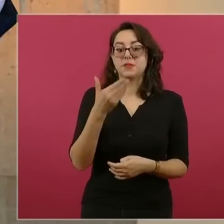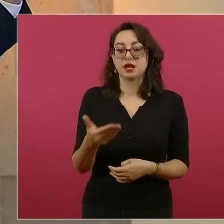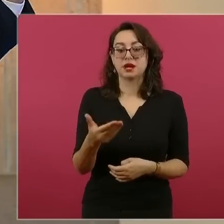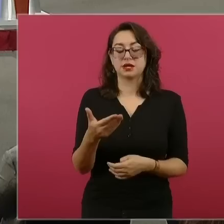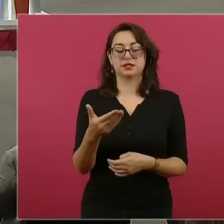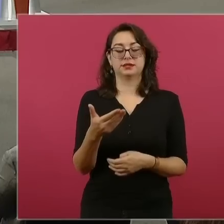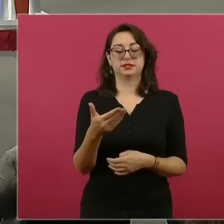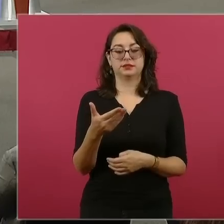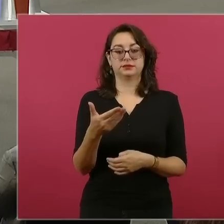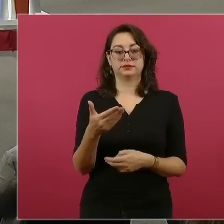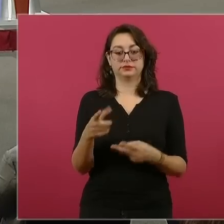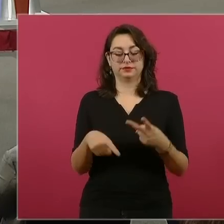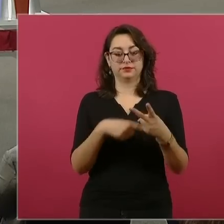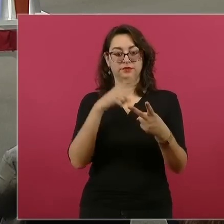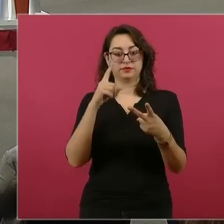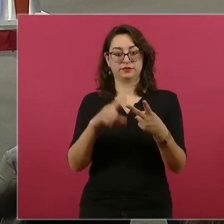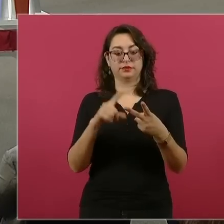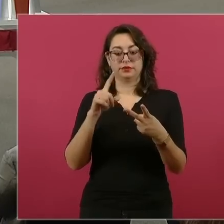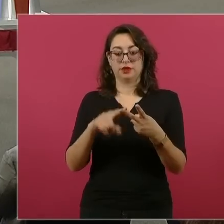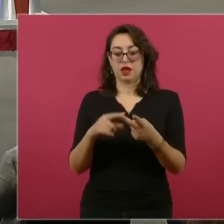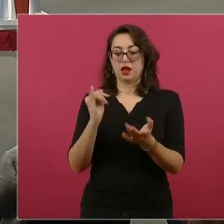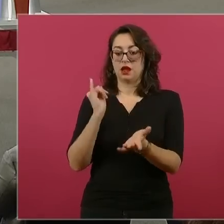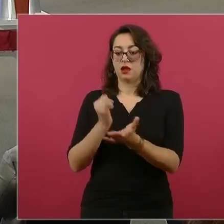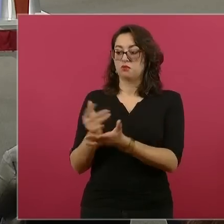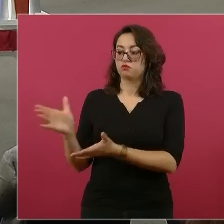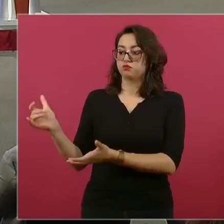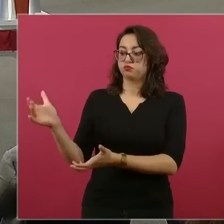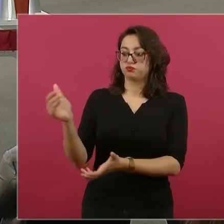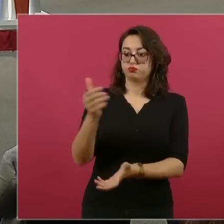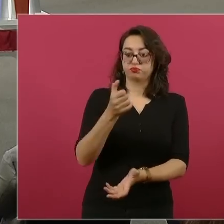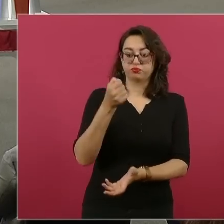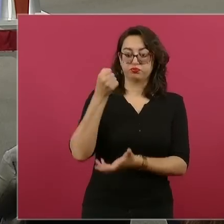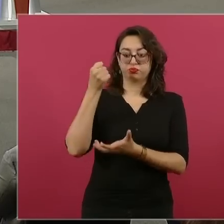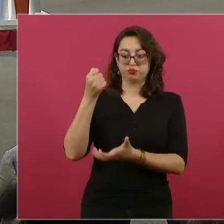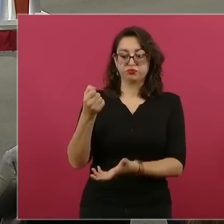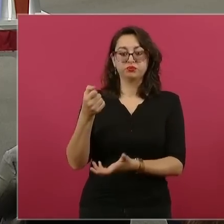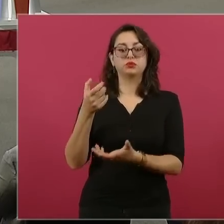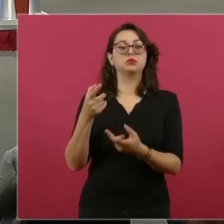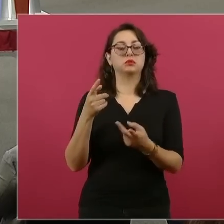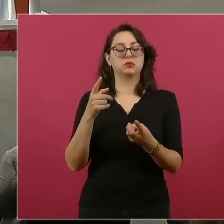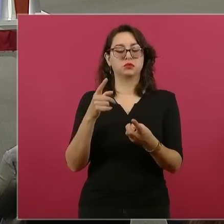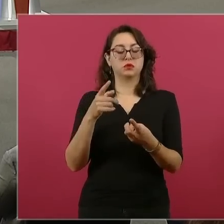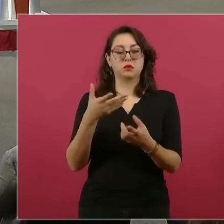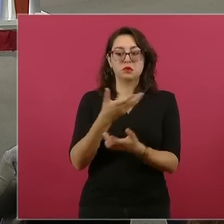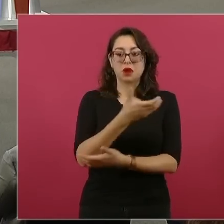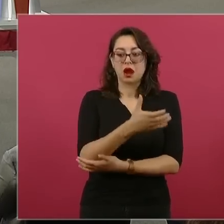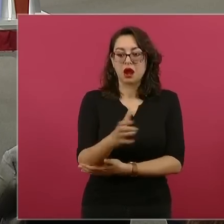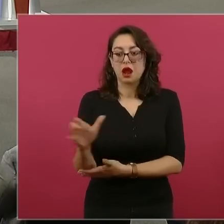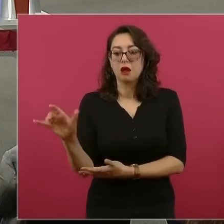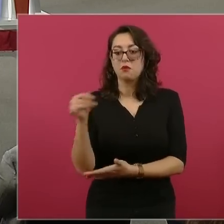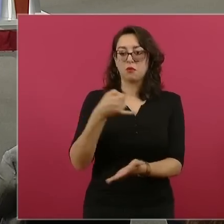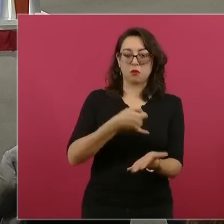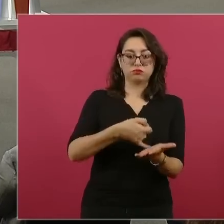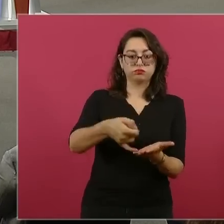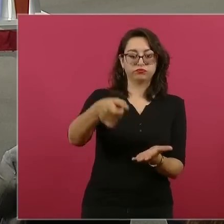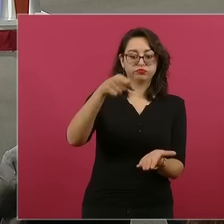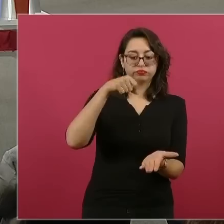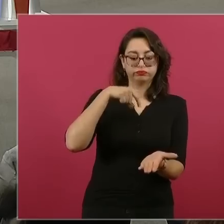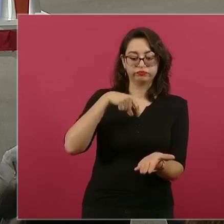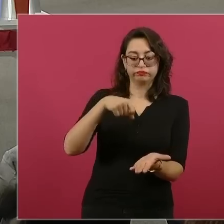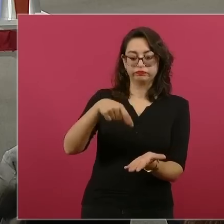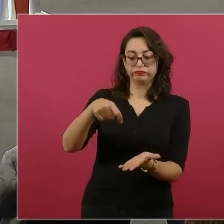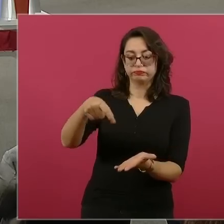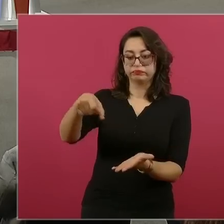la equitativa distribución de las tierras con las facilidades de cultivarlas y aprovecharlas